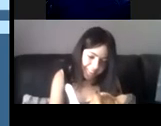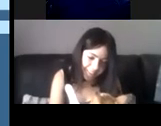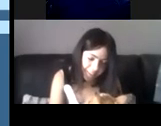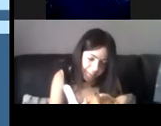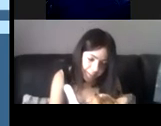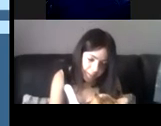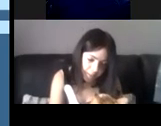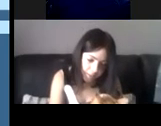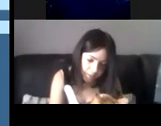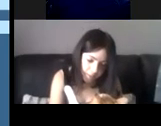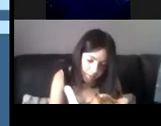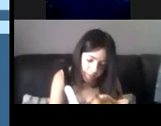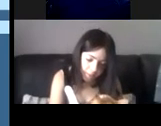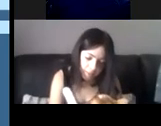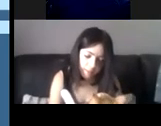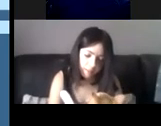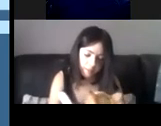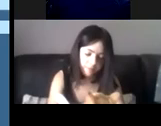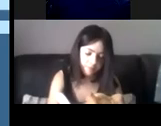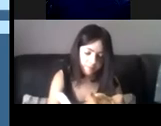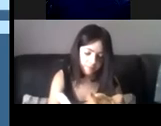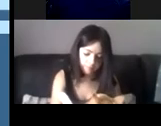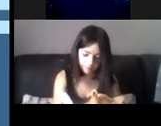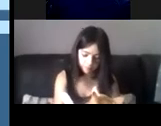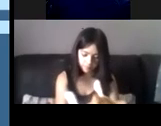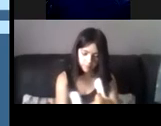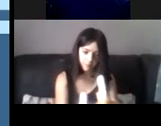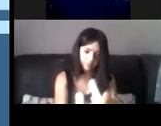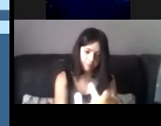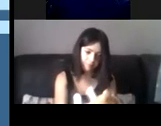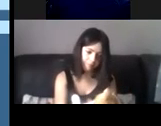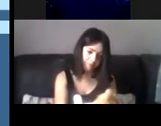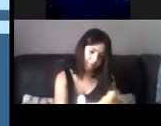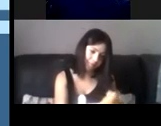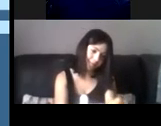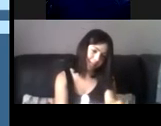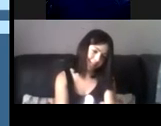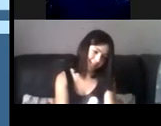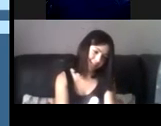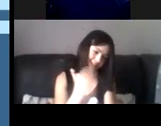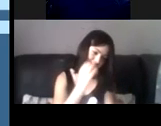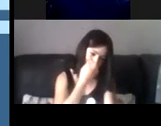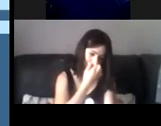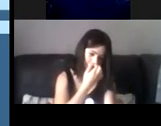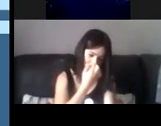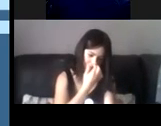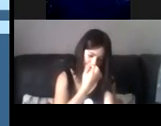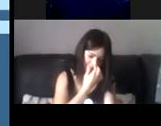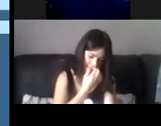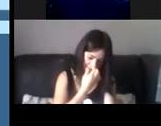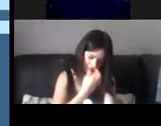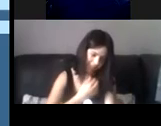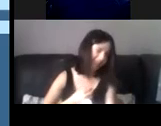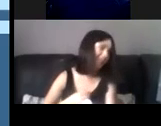del trabajo decir esta reseña y más que nada incitar a tu receptor que es un receptor ideal ya que los videos